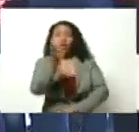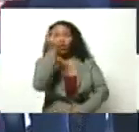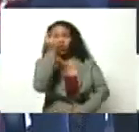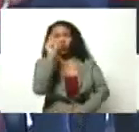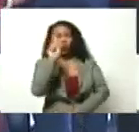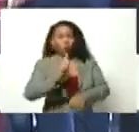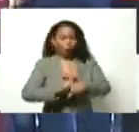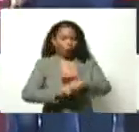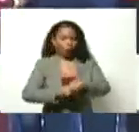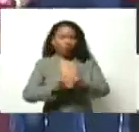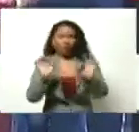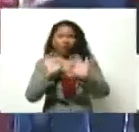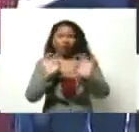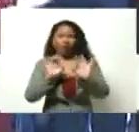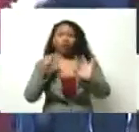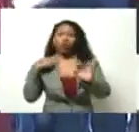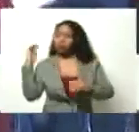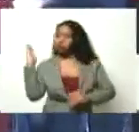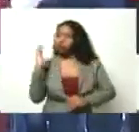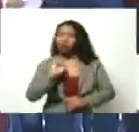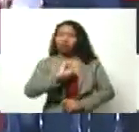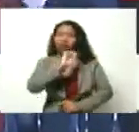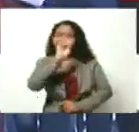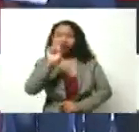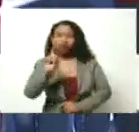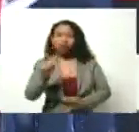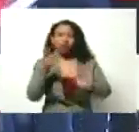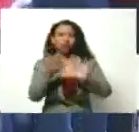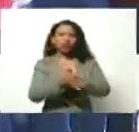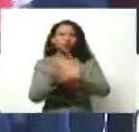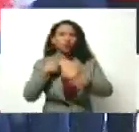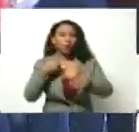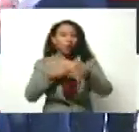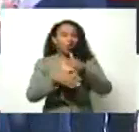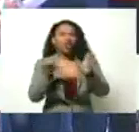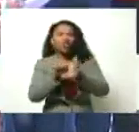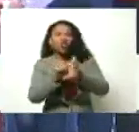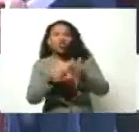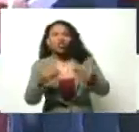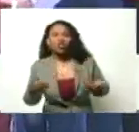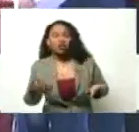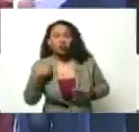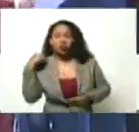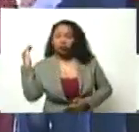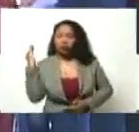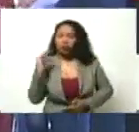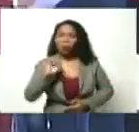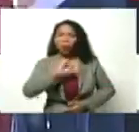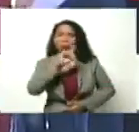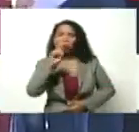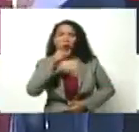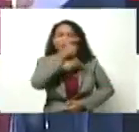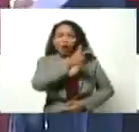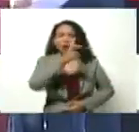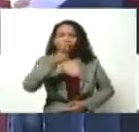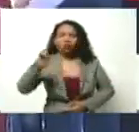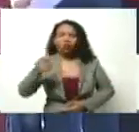instante yo he venido preguntándole por donde voy he venido preguntándole a la gente